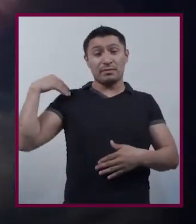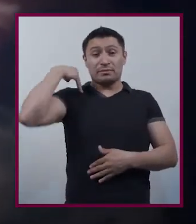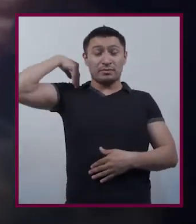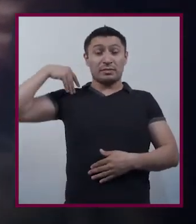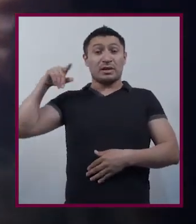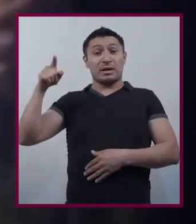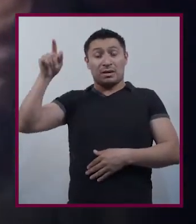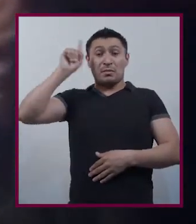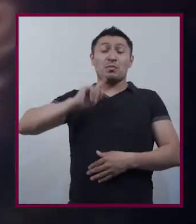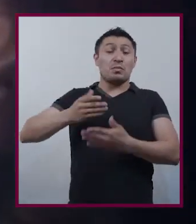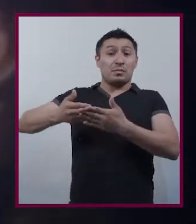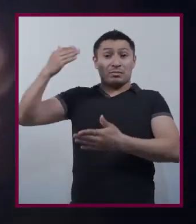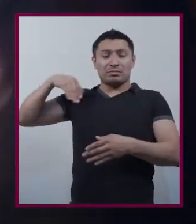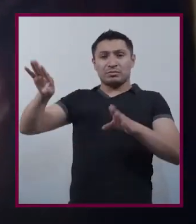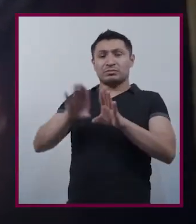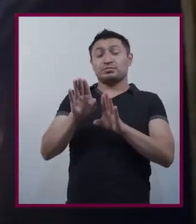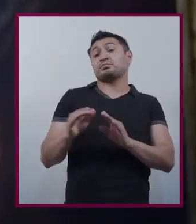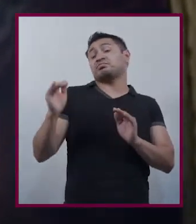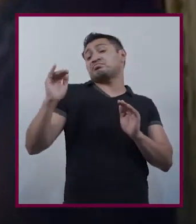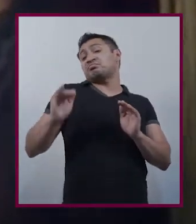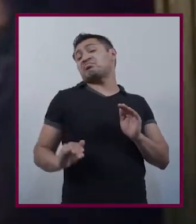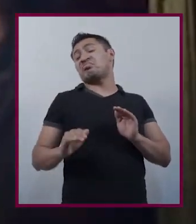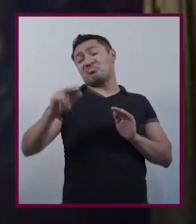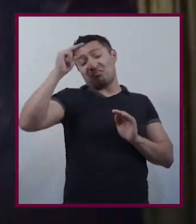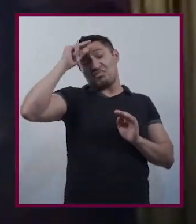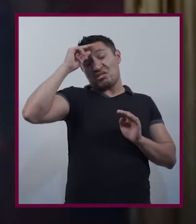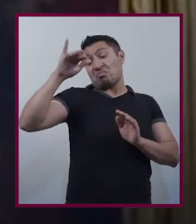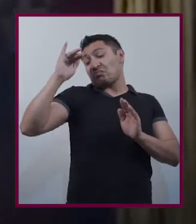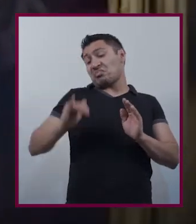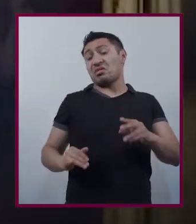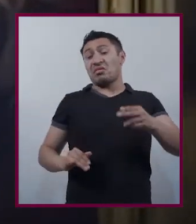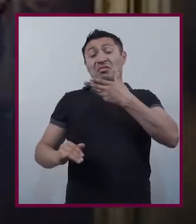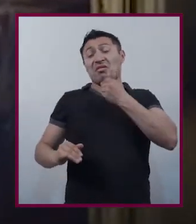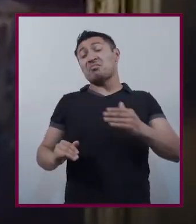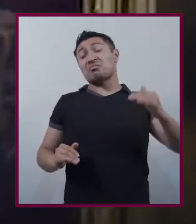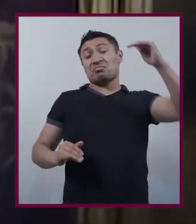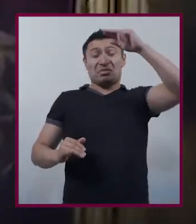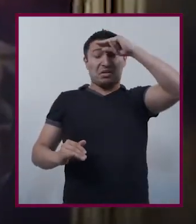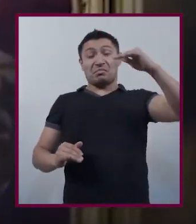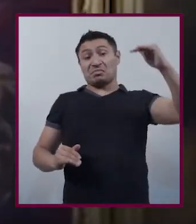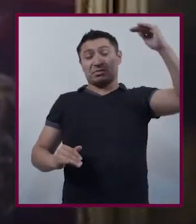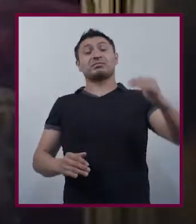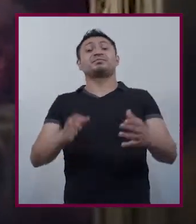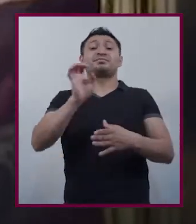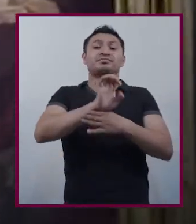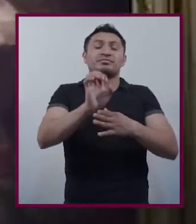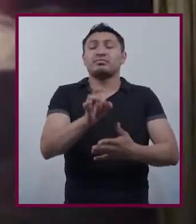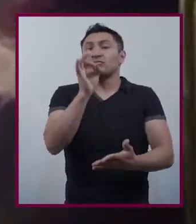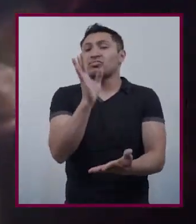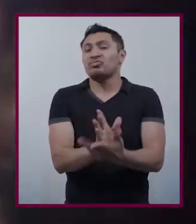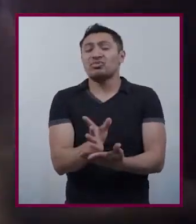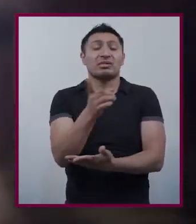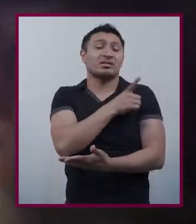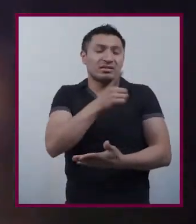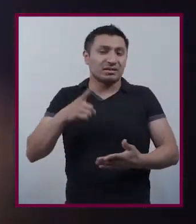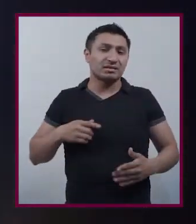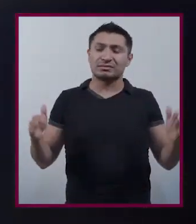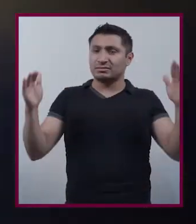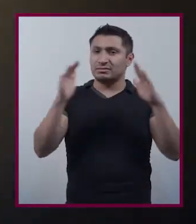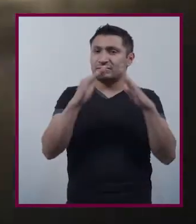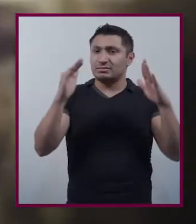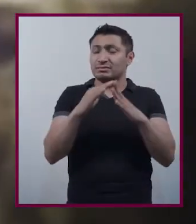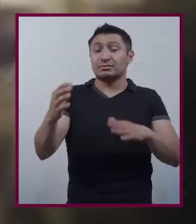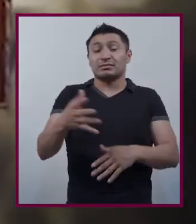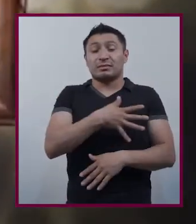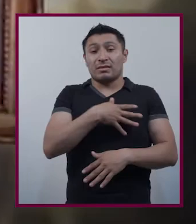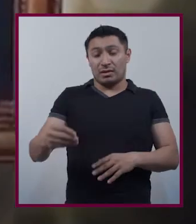tiempo eran vistas como inferiores intelectualmente a los hombres, por lo que solamente debían ocuparse de su casa y de